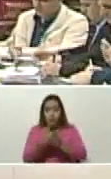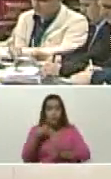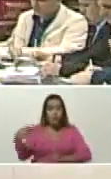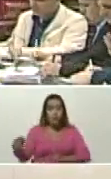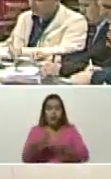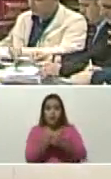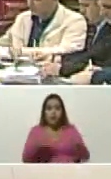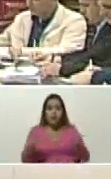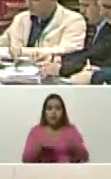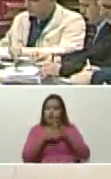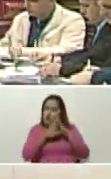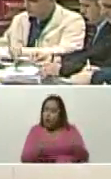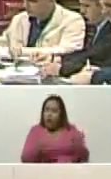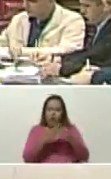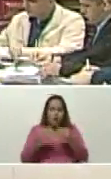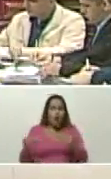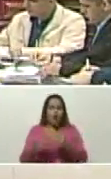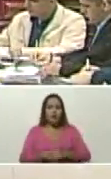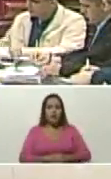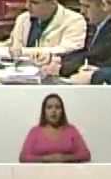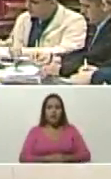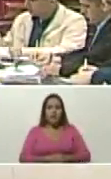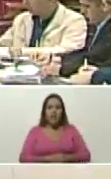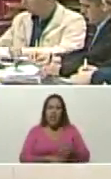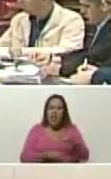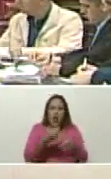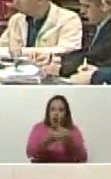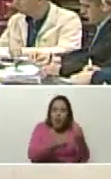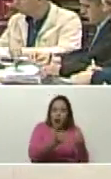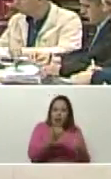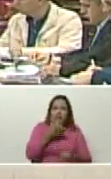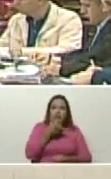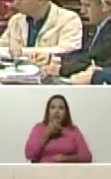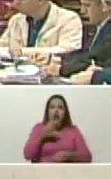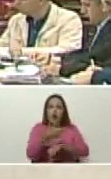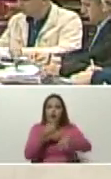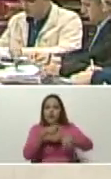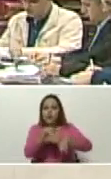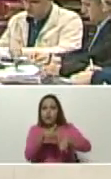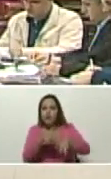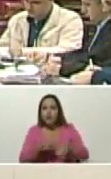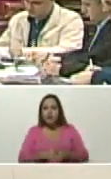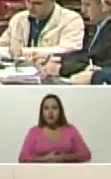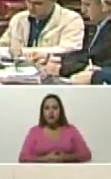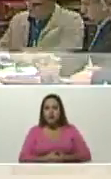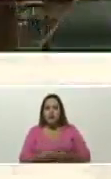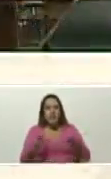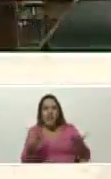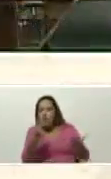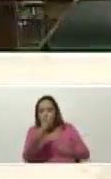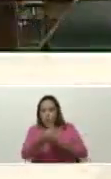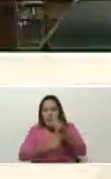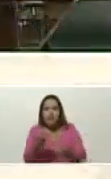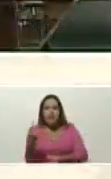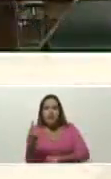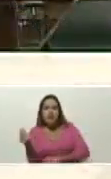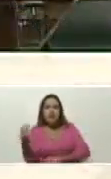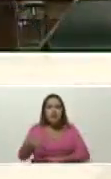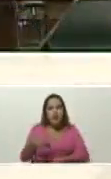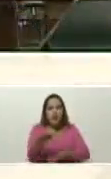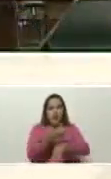todas, todas. Todas. ¿En qué estamos fallando? En el gobierno nacional. ¿Qué no hace el gobierno nacional que